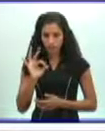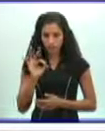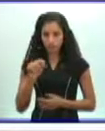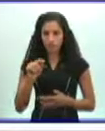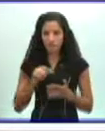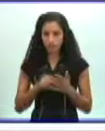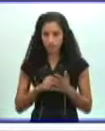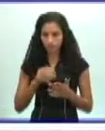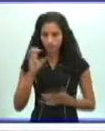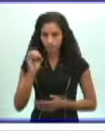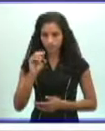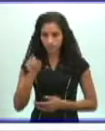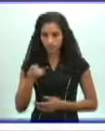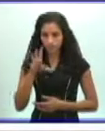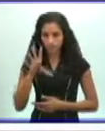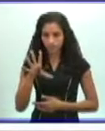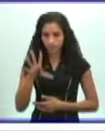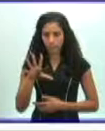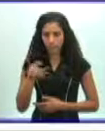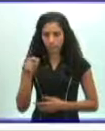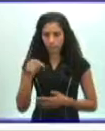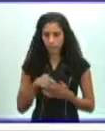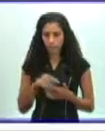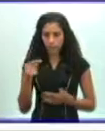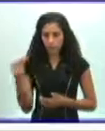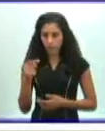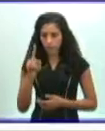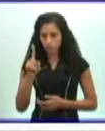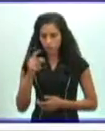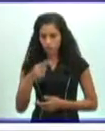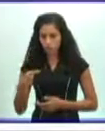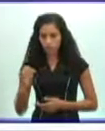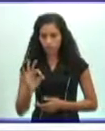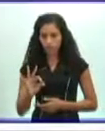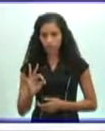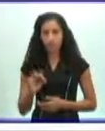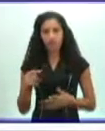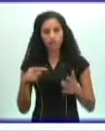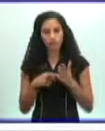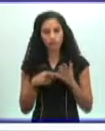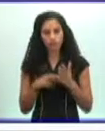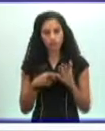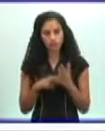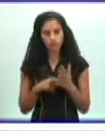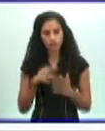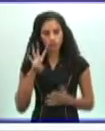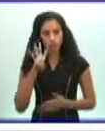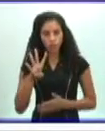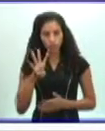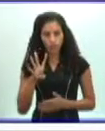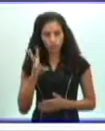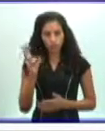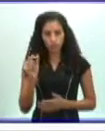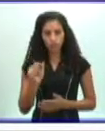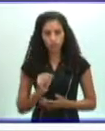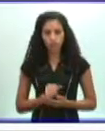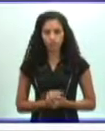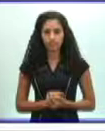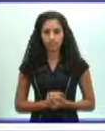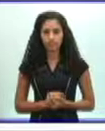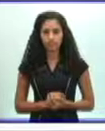0,5 por menos 1/8. Una multiplicación de 4 factores.